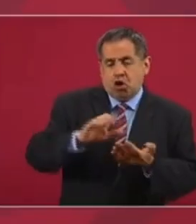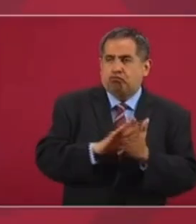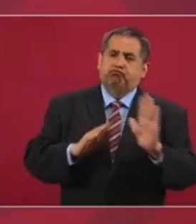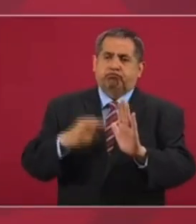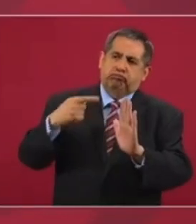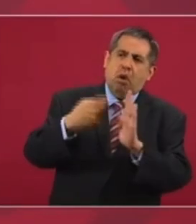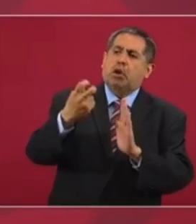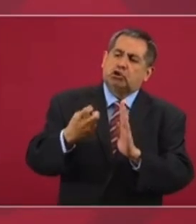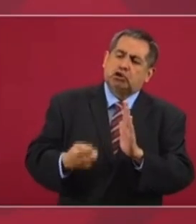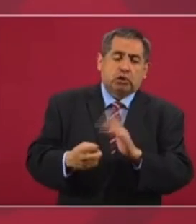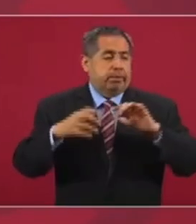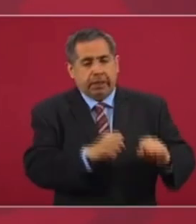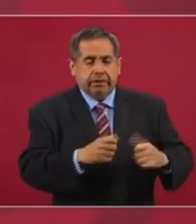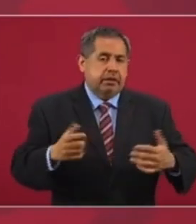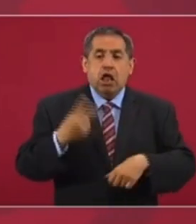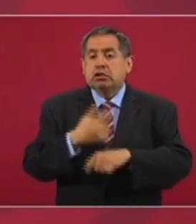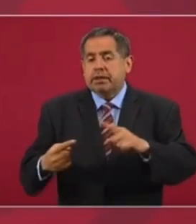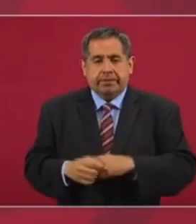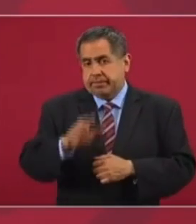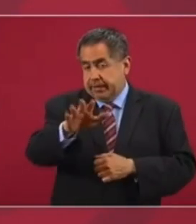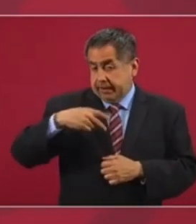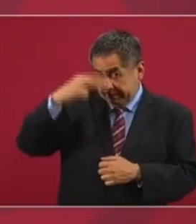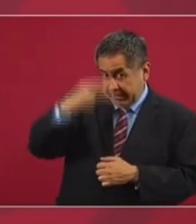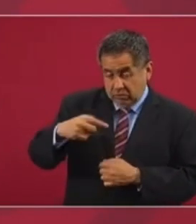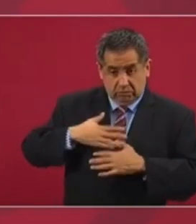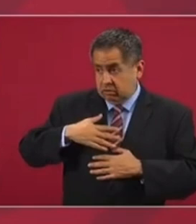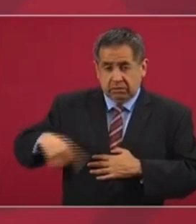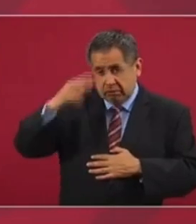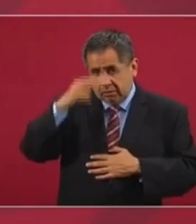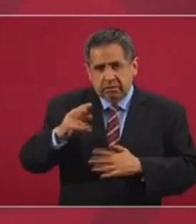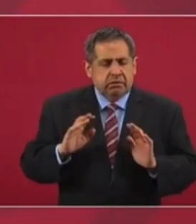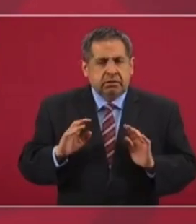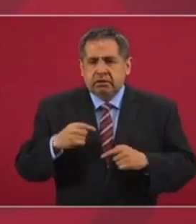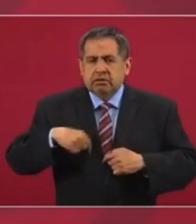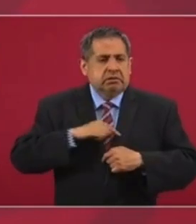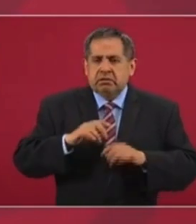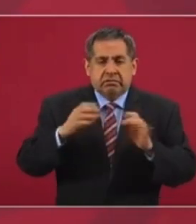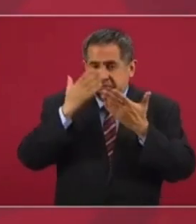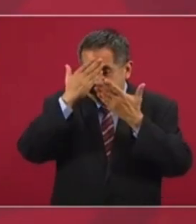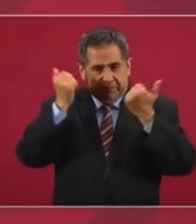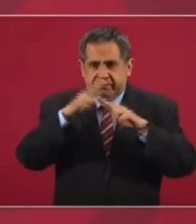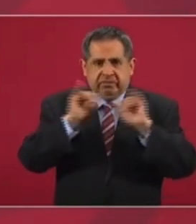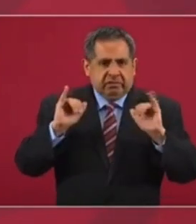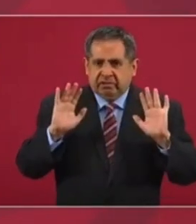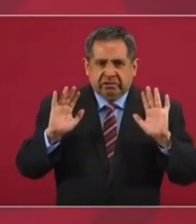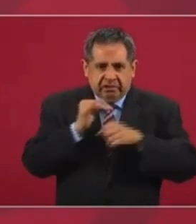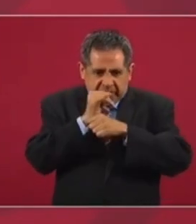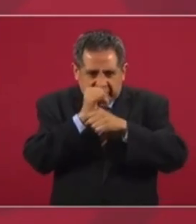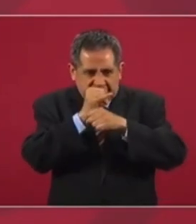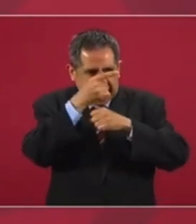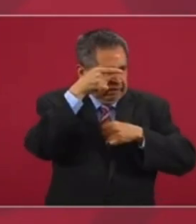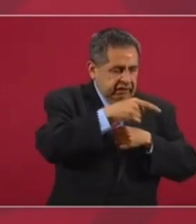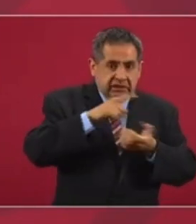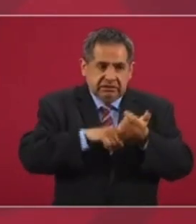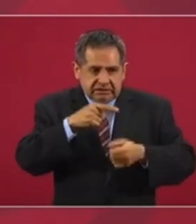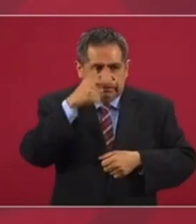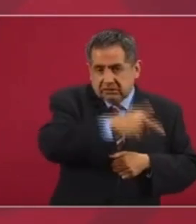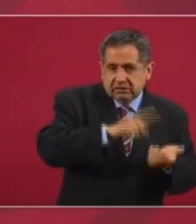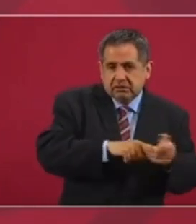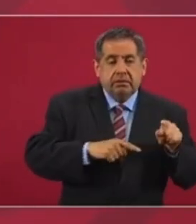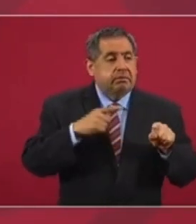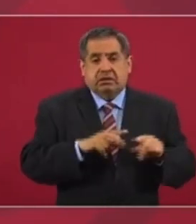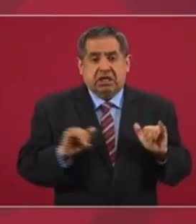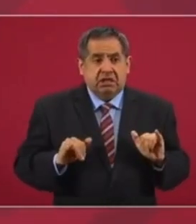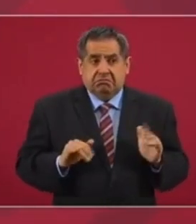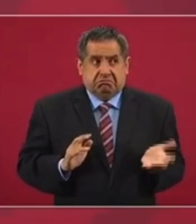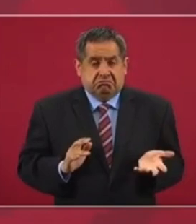hoy a las 2:30 de la tarde. En el caso de México, nosotros no teníamos conocimiento de investigaciones en el país de